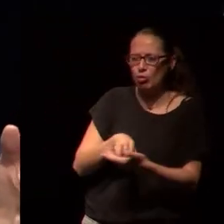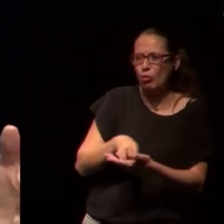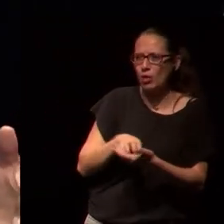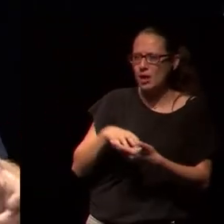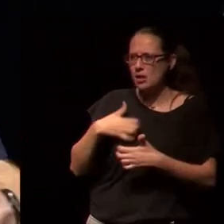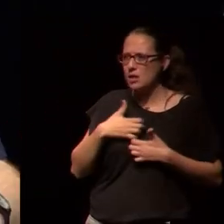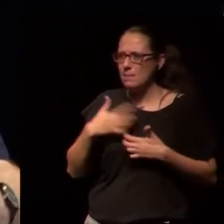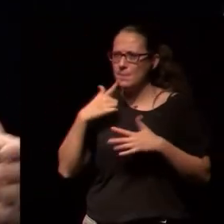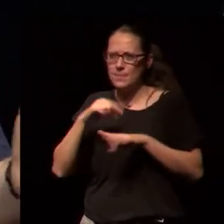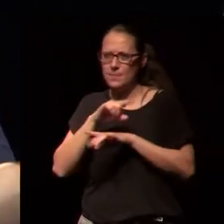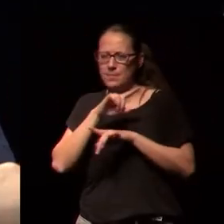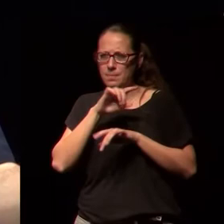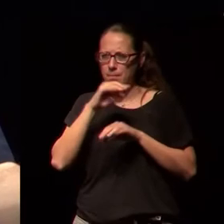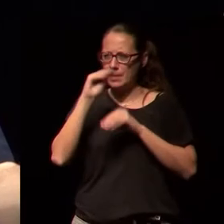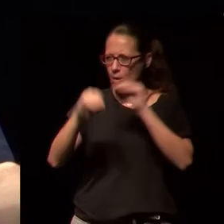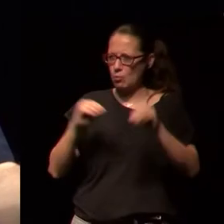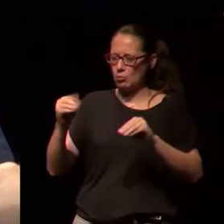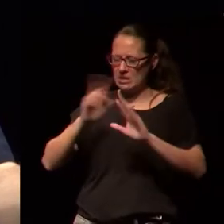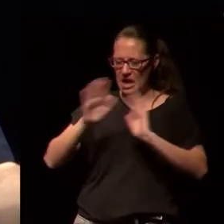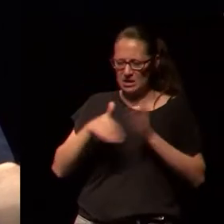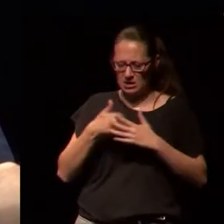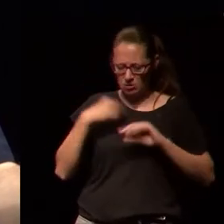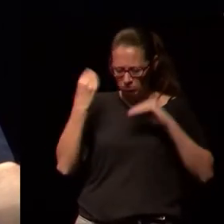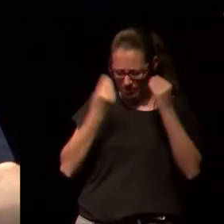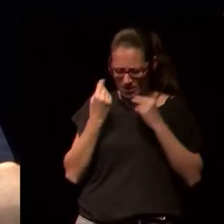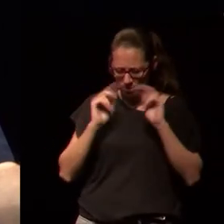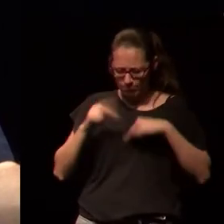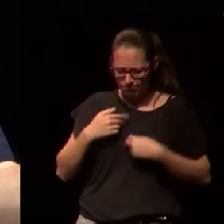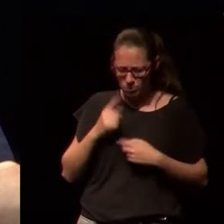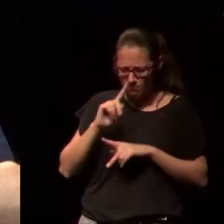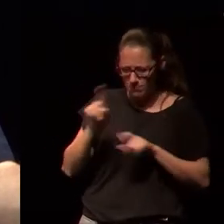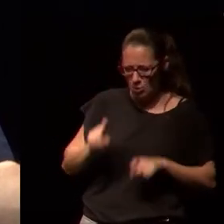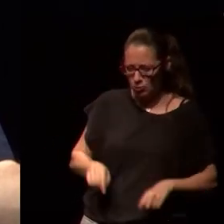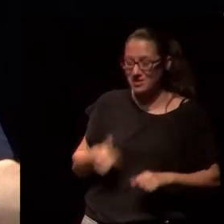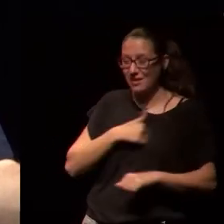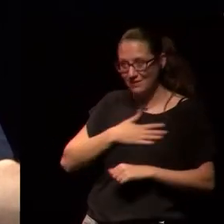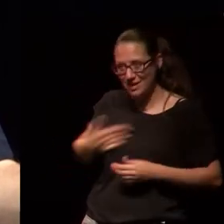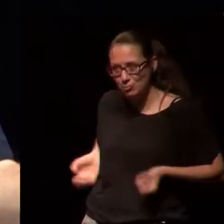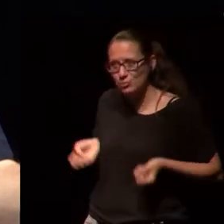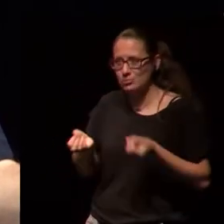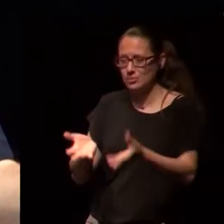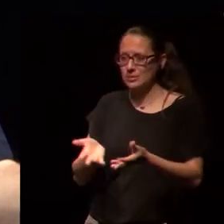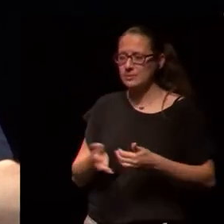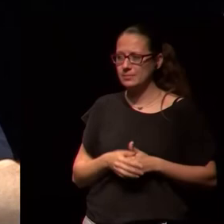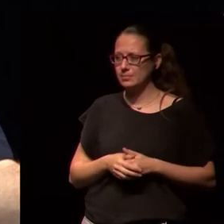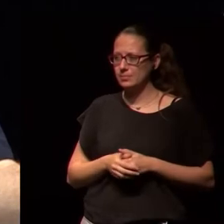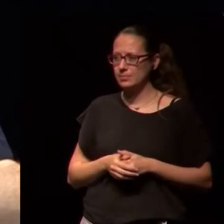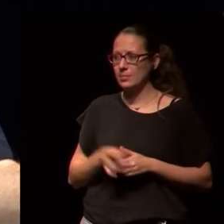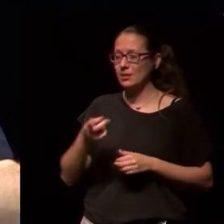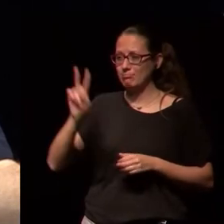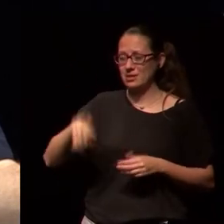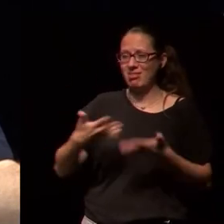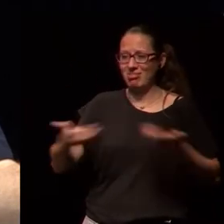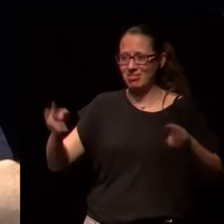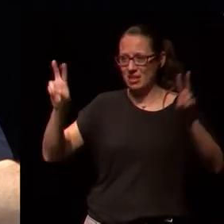de las preguntas que nos formulamos a nosotros mismos y compartirlas con todos vosotros, es una cita de Bob